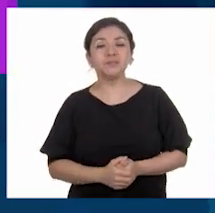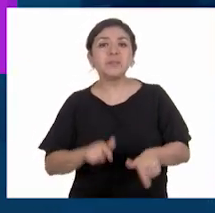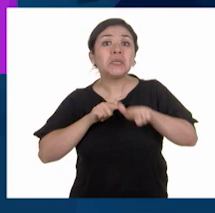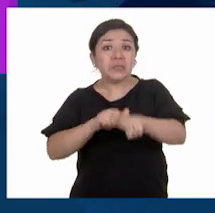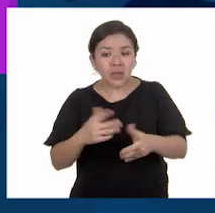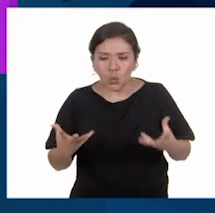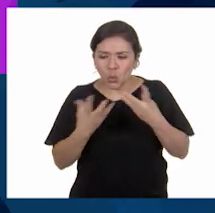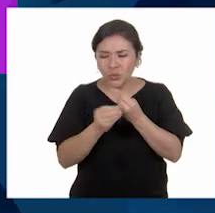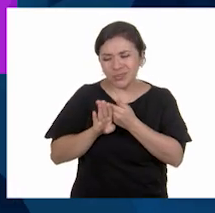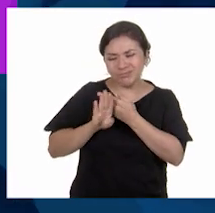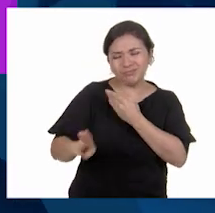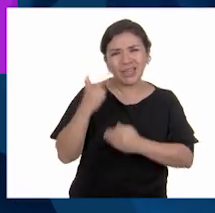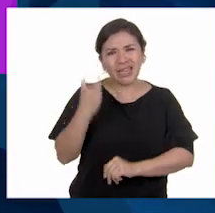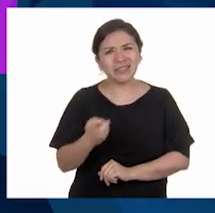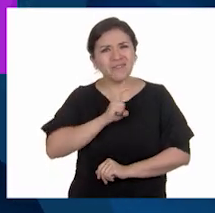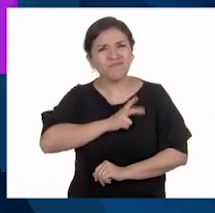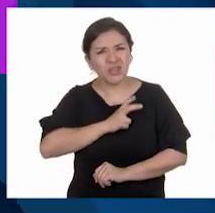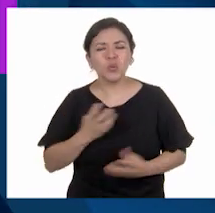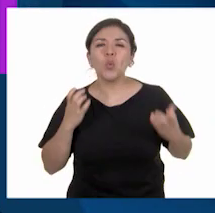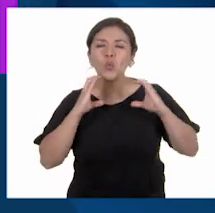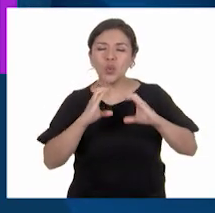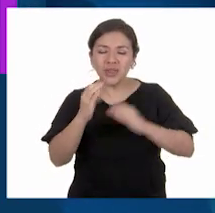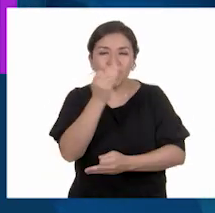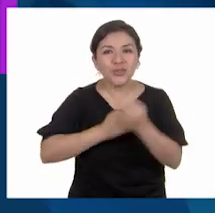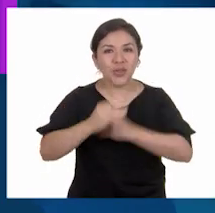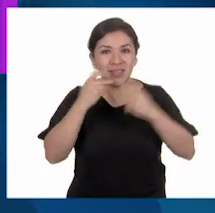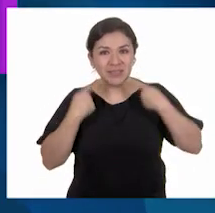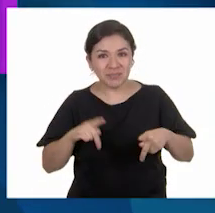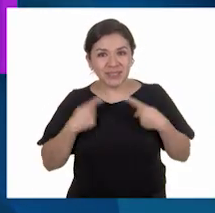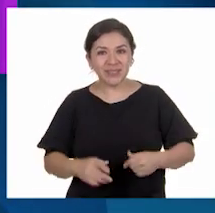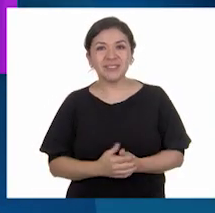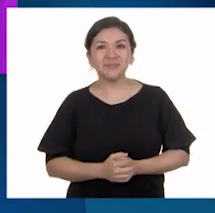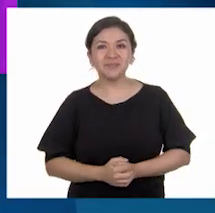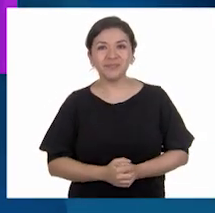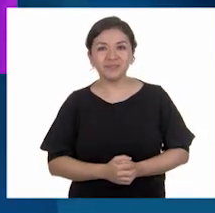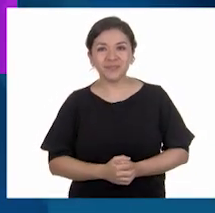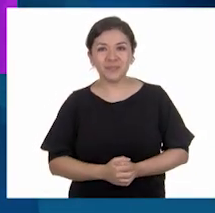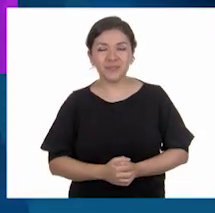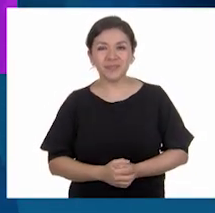Sigamos luchando juntos contra este virus, cuidándonos los unos a los otros.